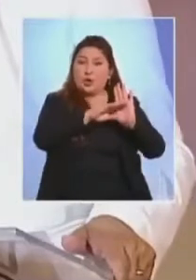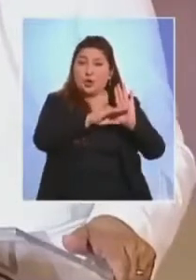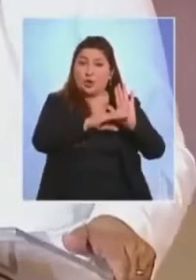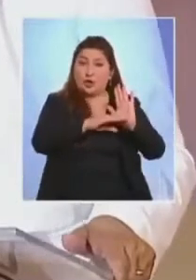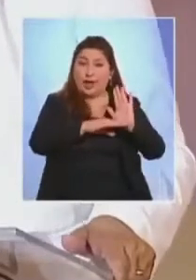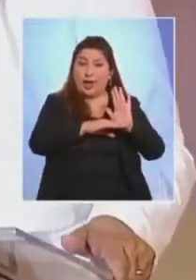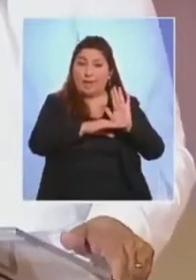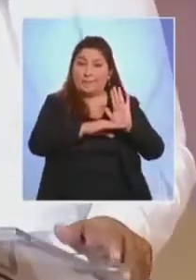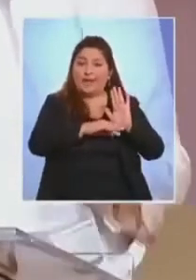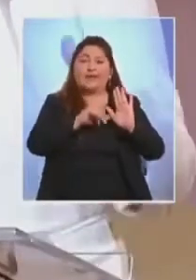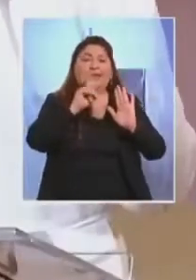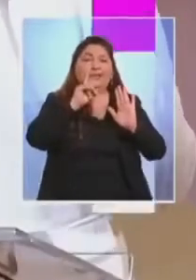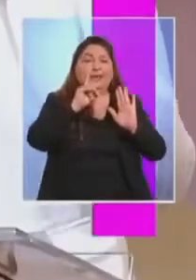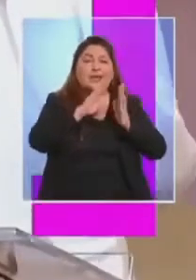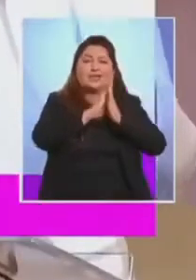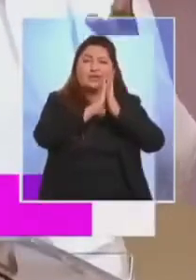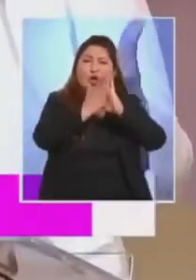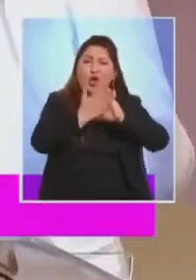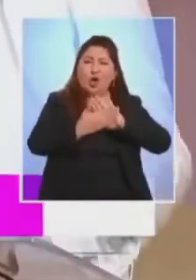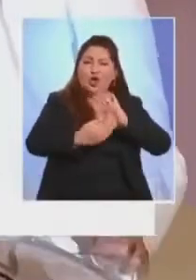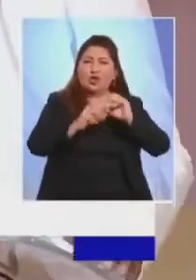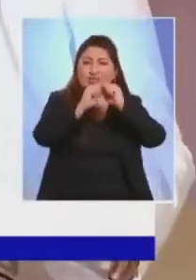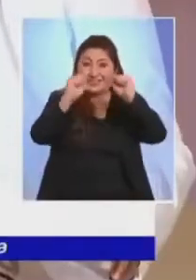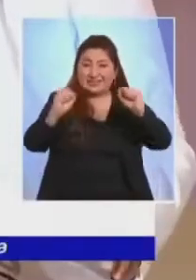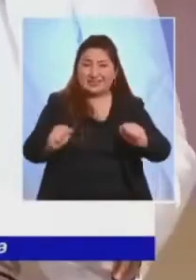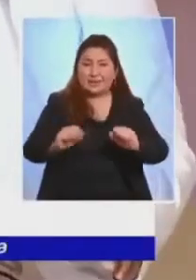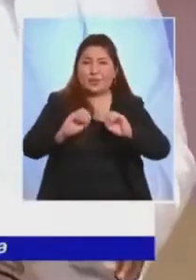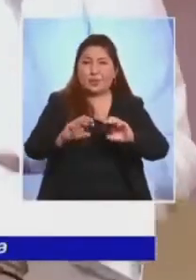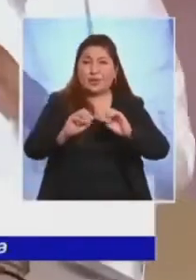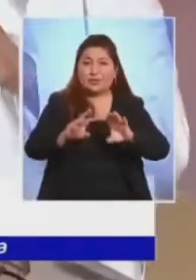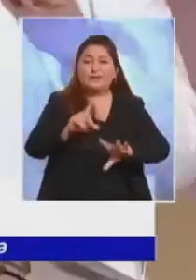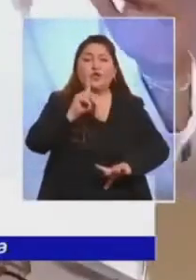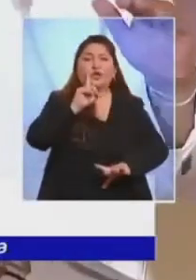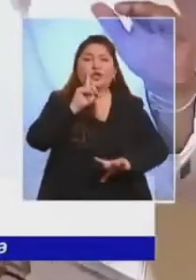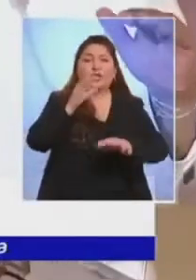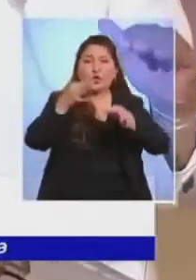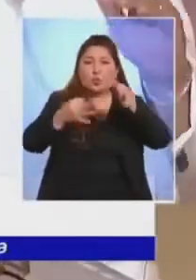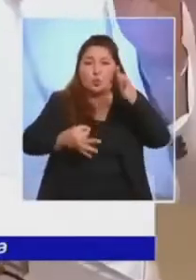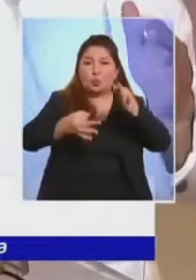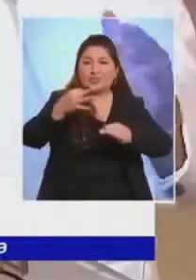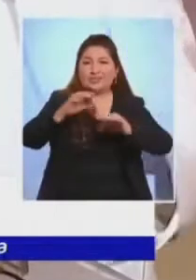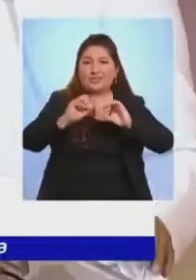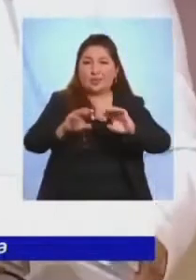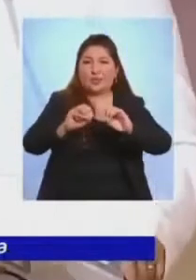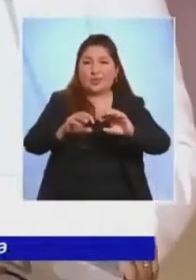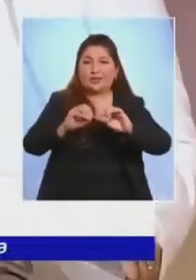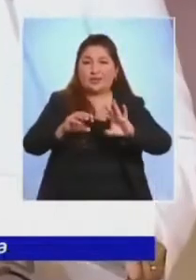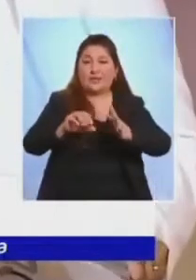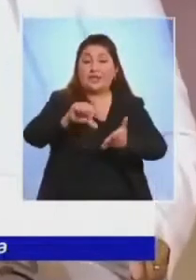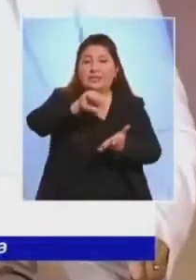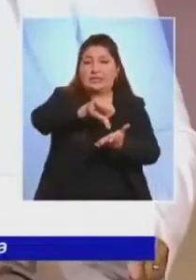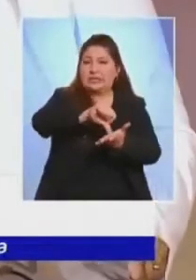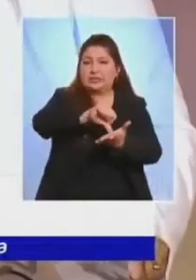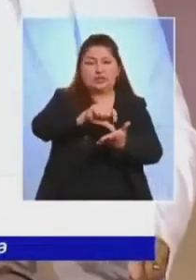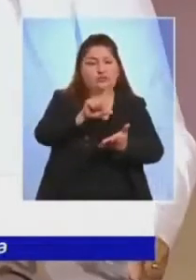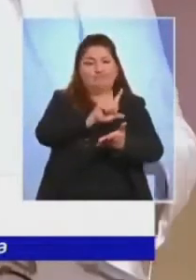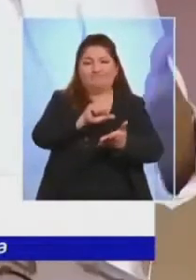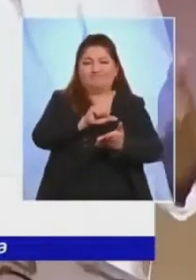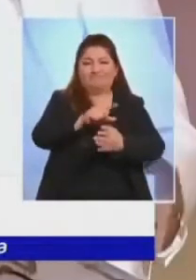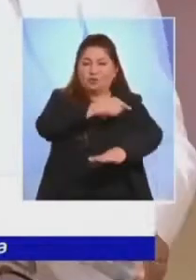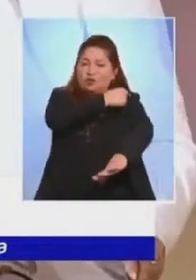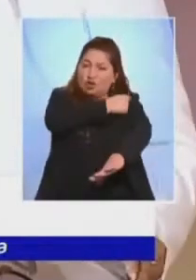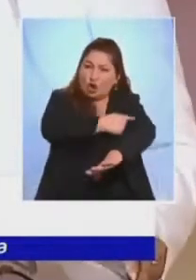sistema educativo es respecto de la justicia educativa y como eje transversal la descentralización, la inclusión